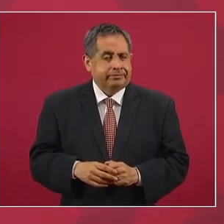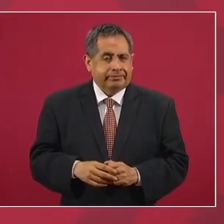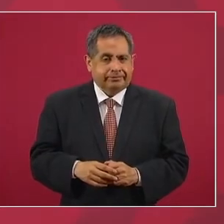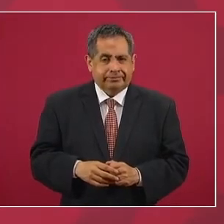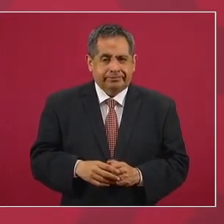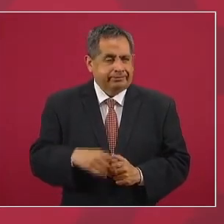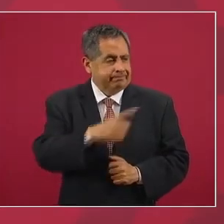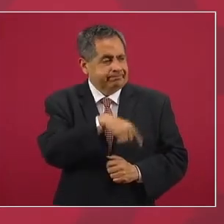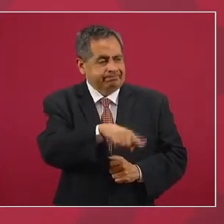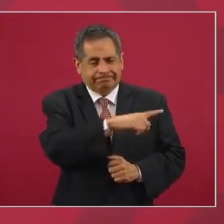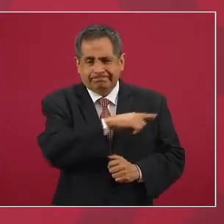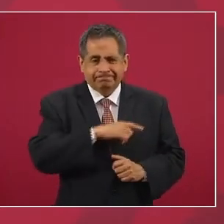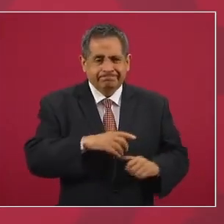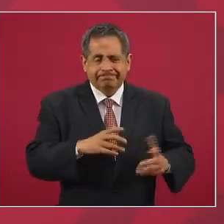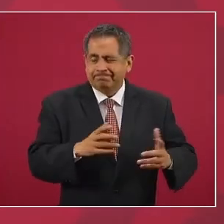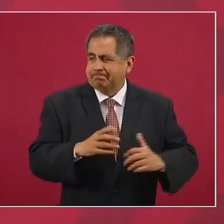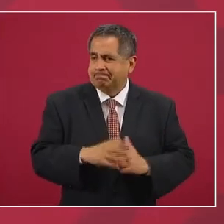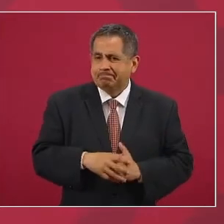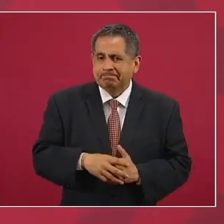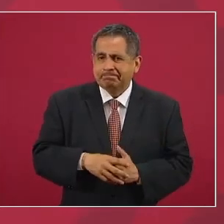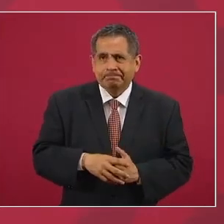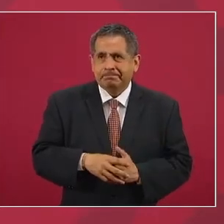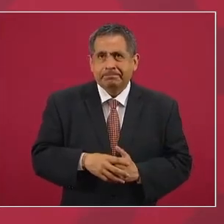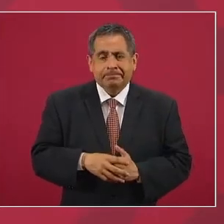pues muy